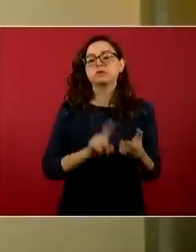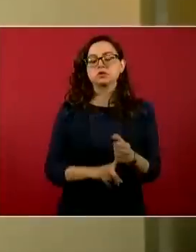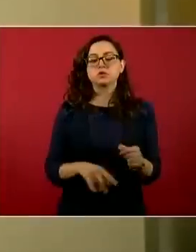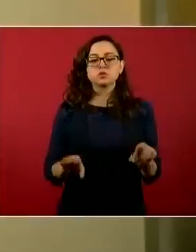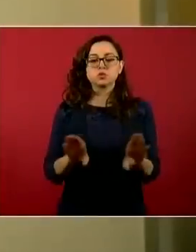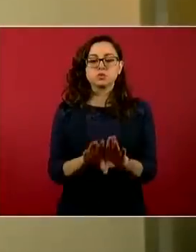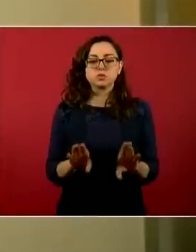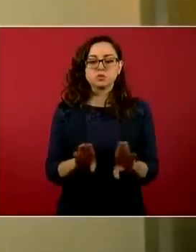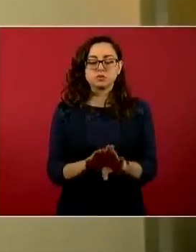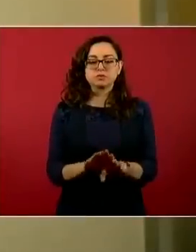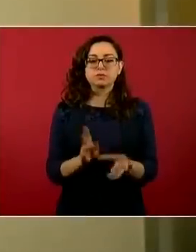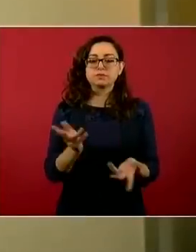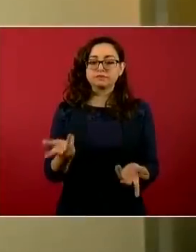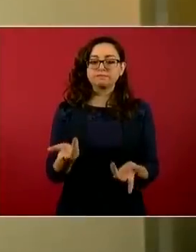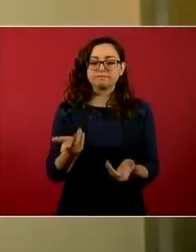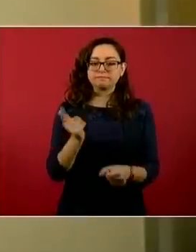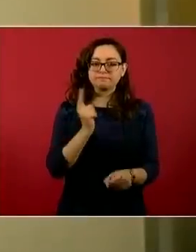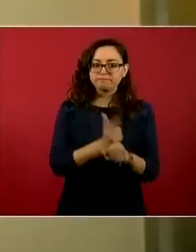Encontraron